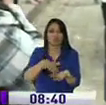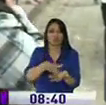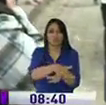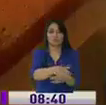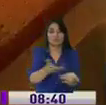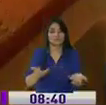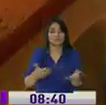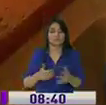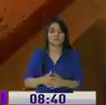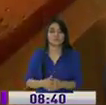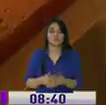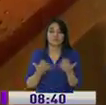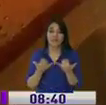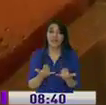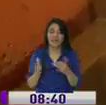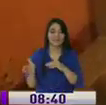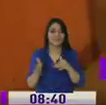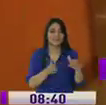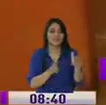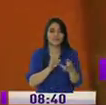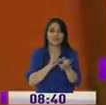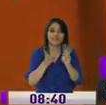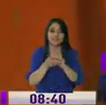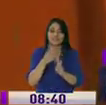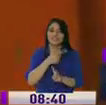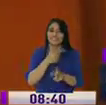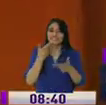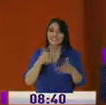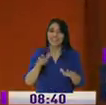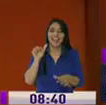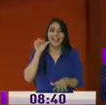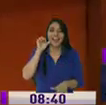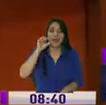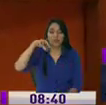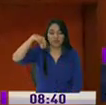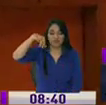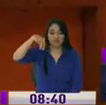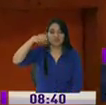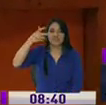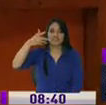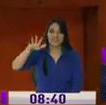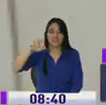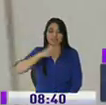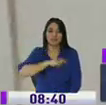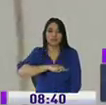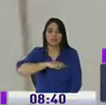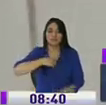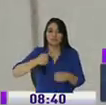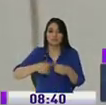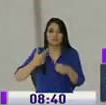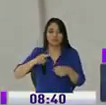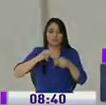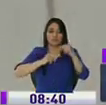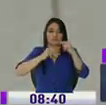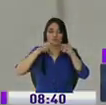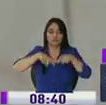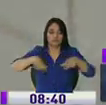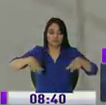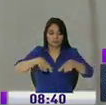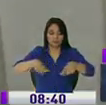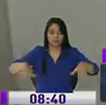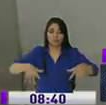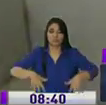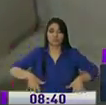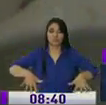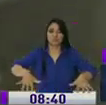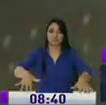acequias. Ahora los vecinos cuentan con este servicio básico. El municipio de Quito concluyó con la construcción de la red de agua potable, proyecto